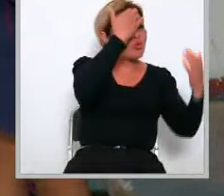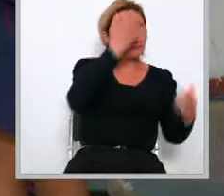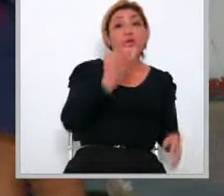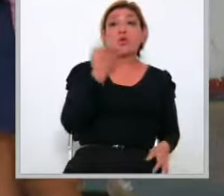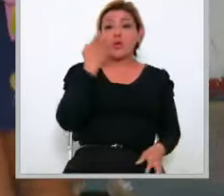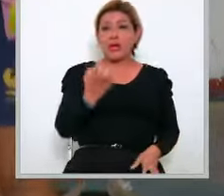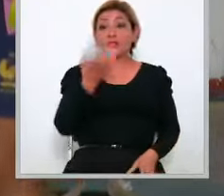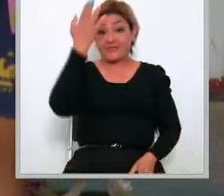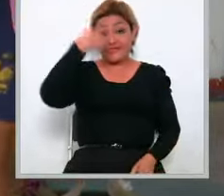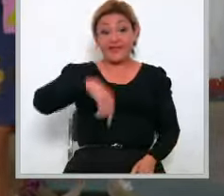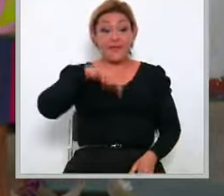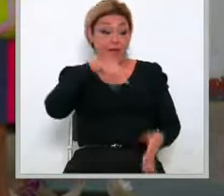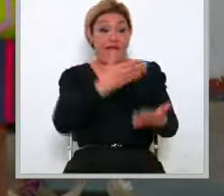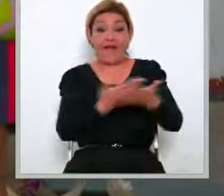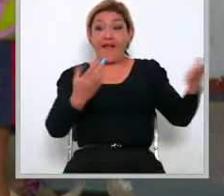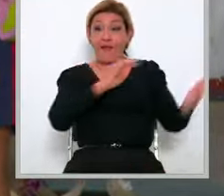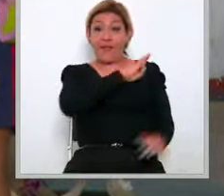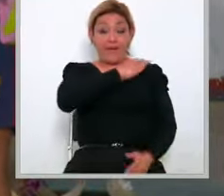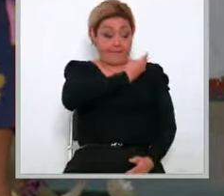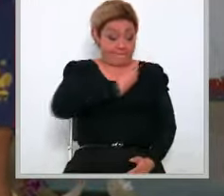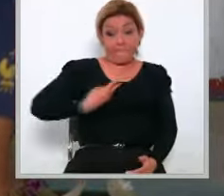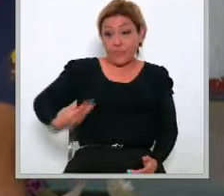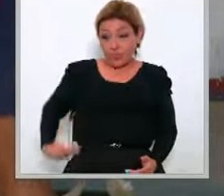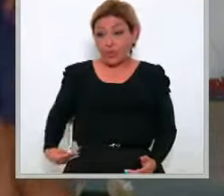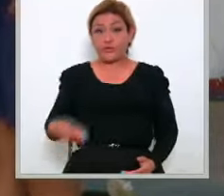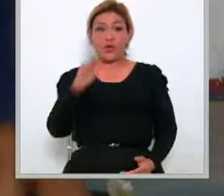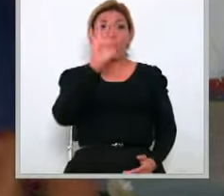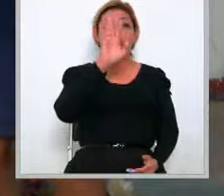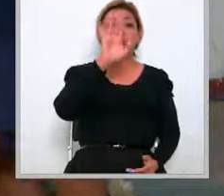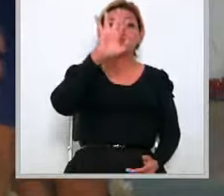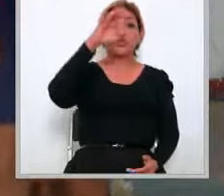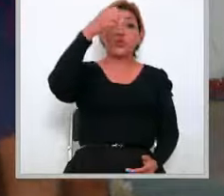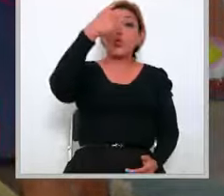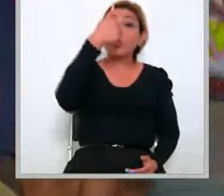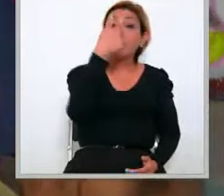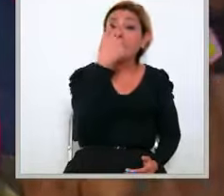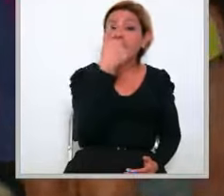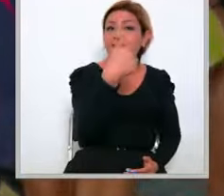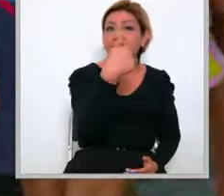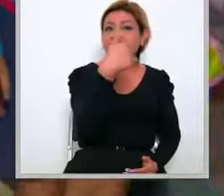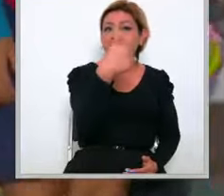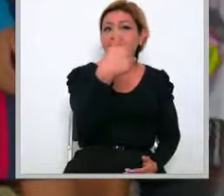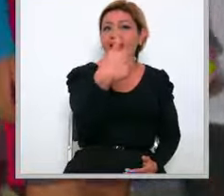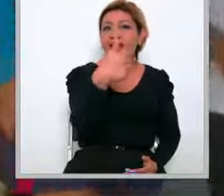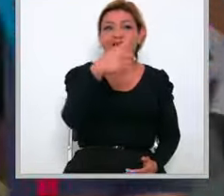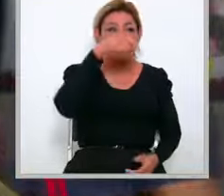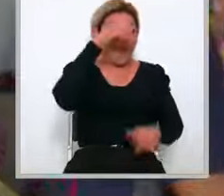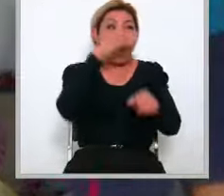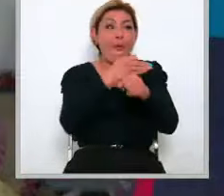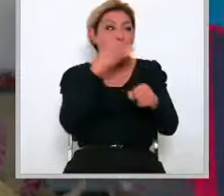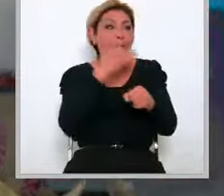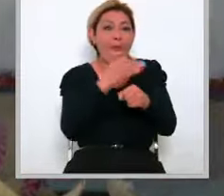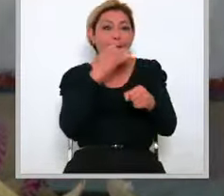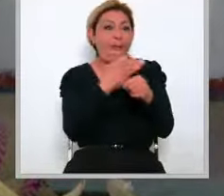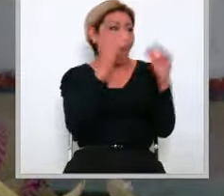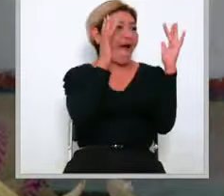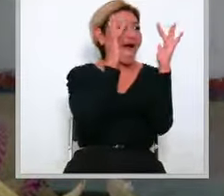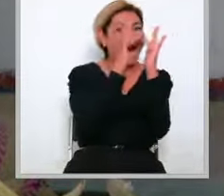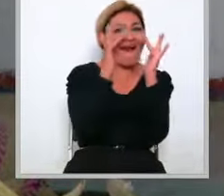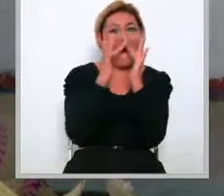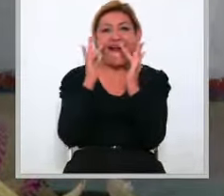56 municipios diferentes están ahorita conectados con nosotros y están haciendo actividades de manera simultánea. Si no me equivocan